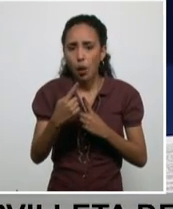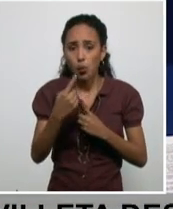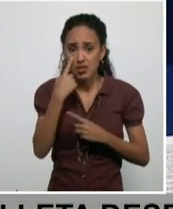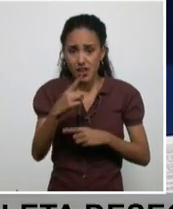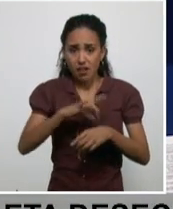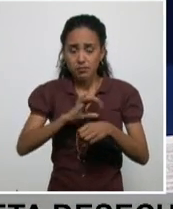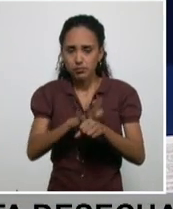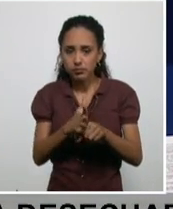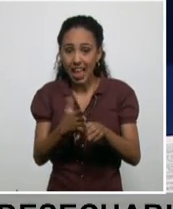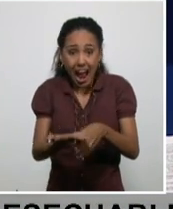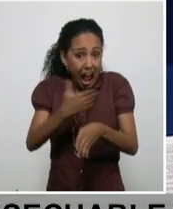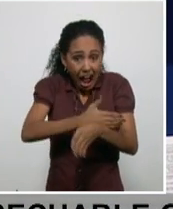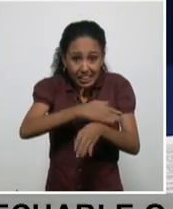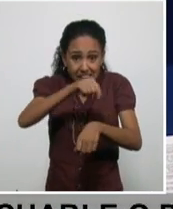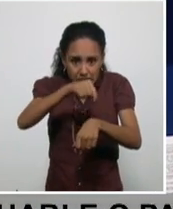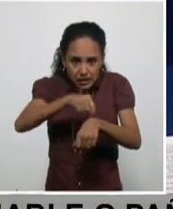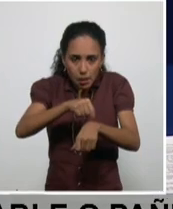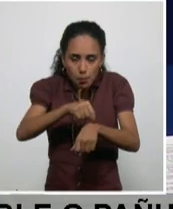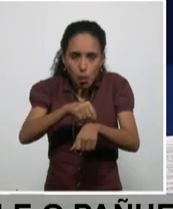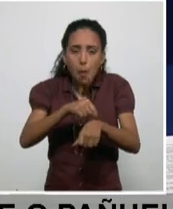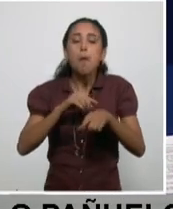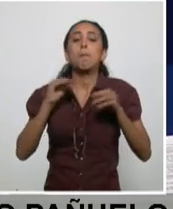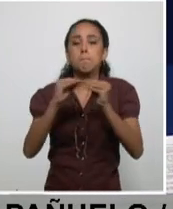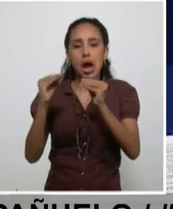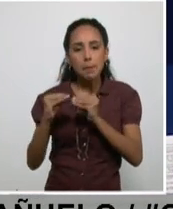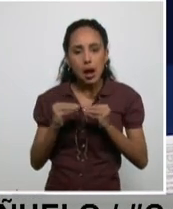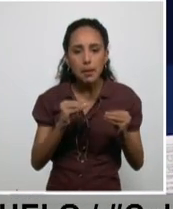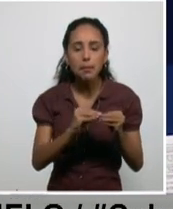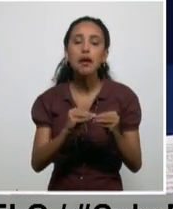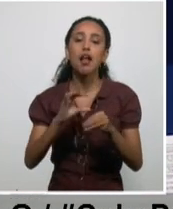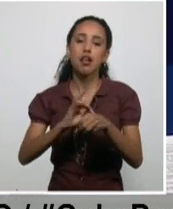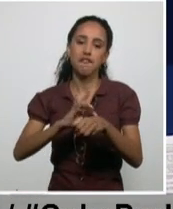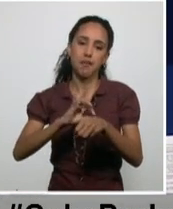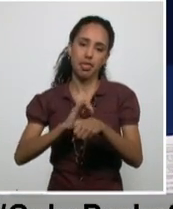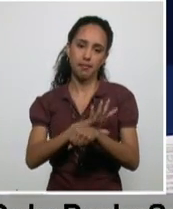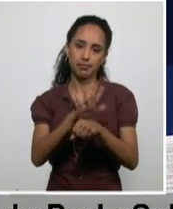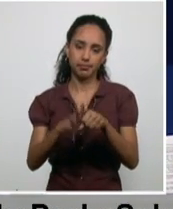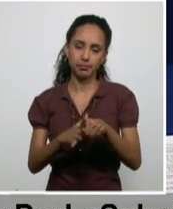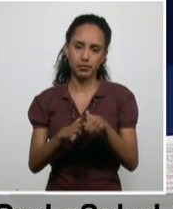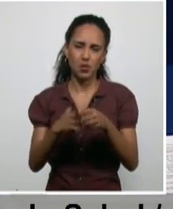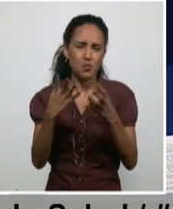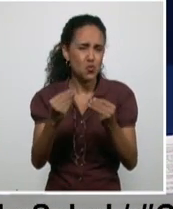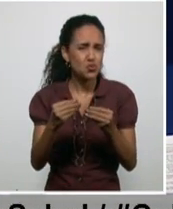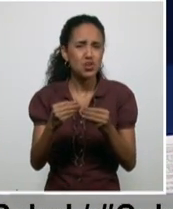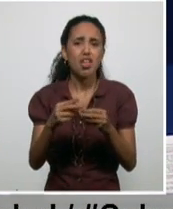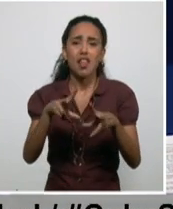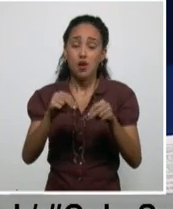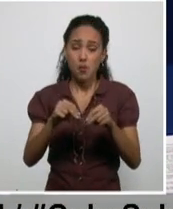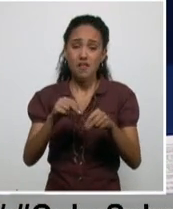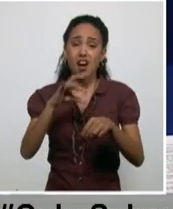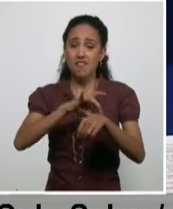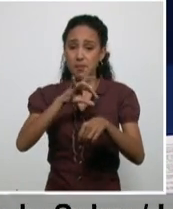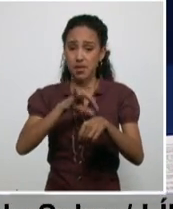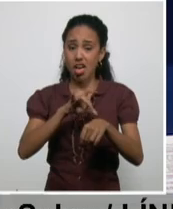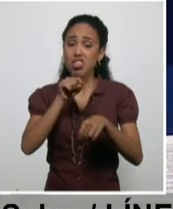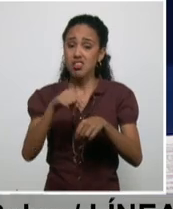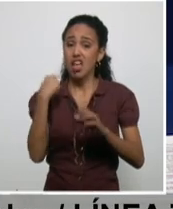como tal, y que muchas de las nuevas infecciones, y es una de las